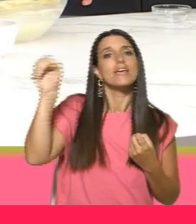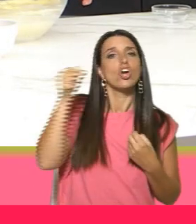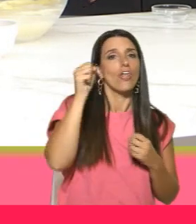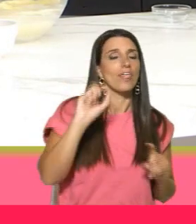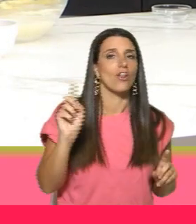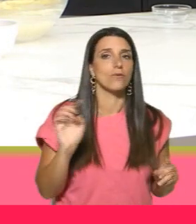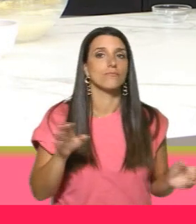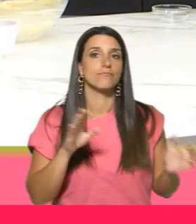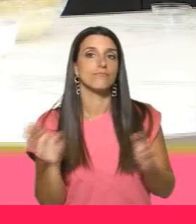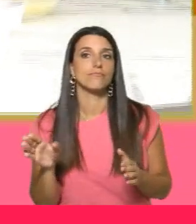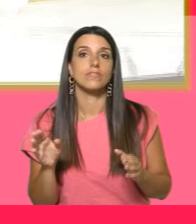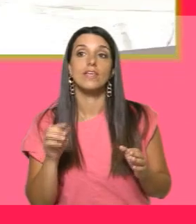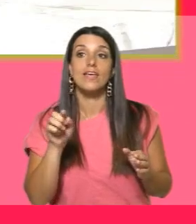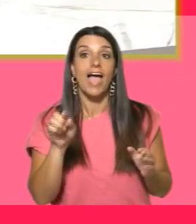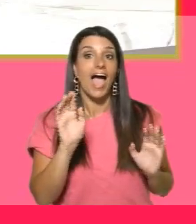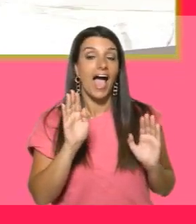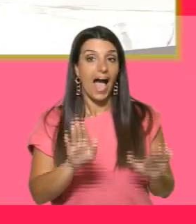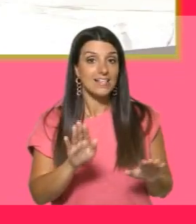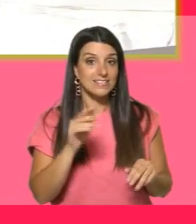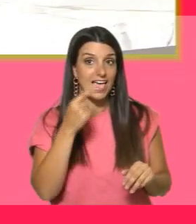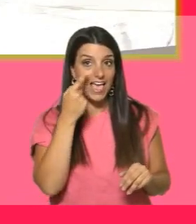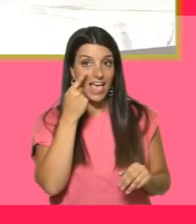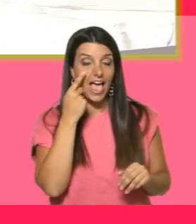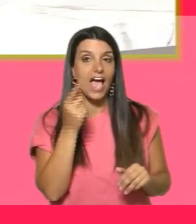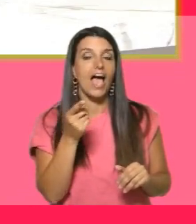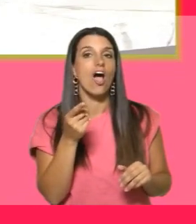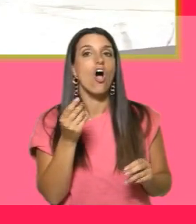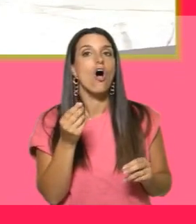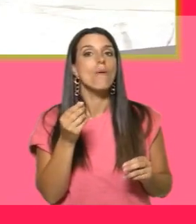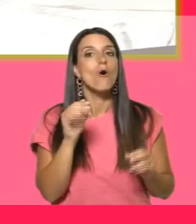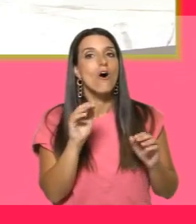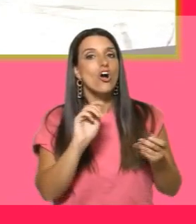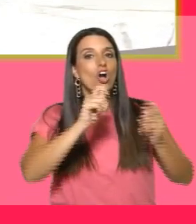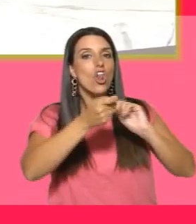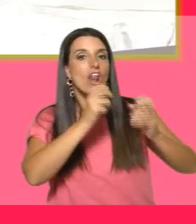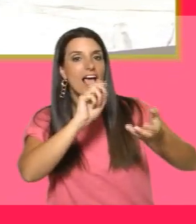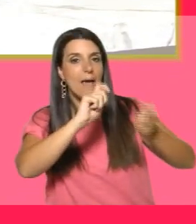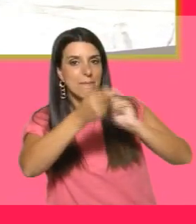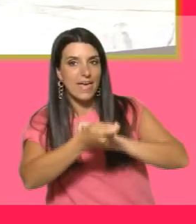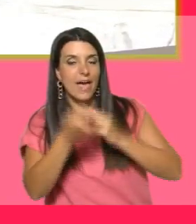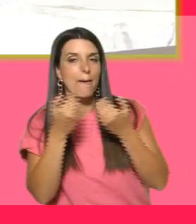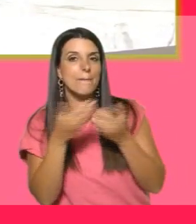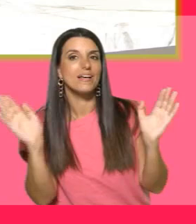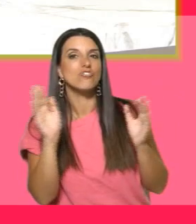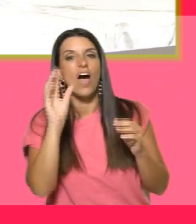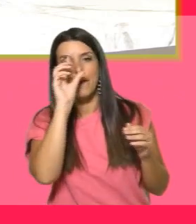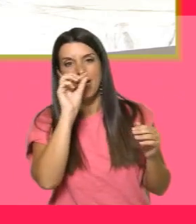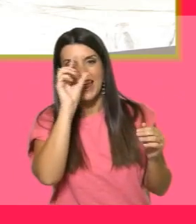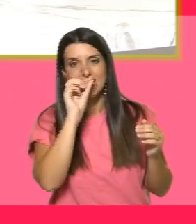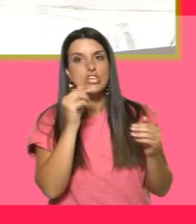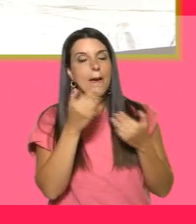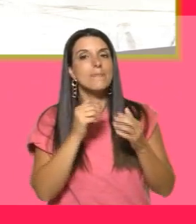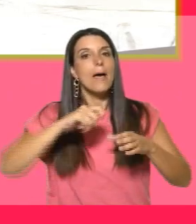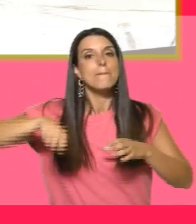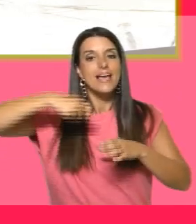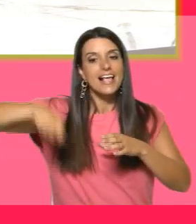Mira, así como está, ves que ha ido como variando el color. Al principio sí. Va a estar como muy amarillo, a medida que vas